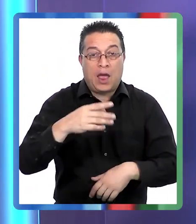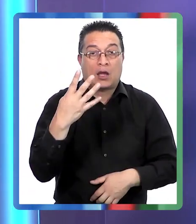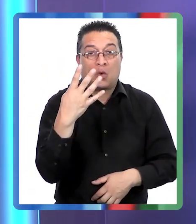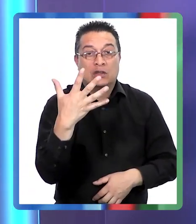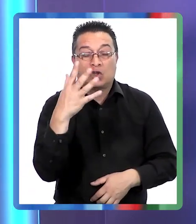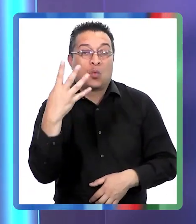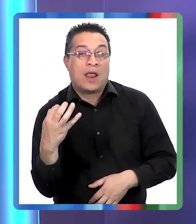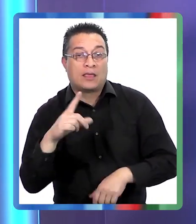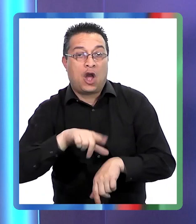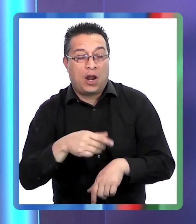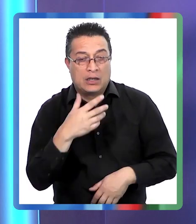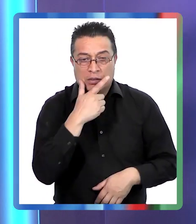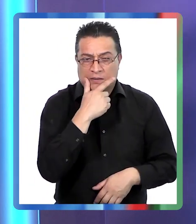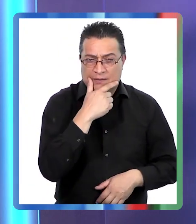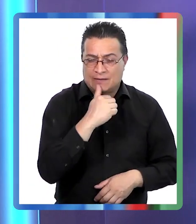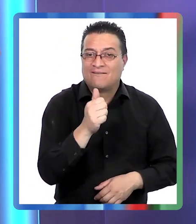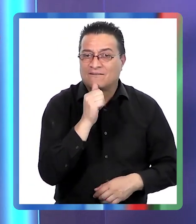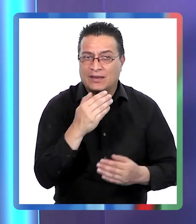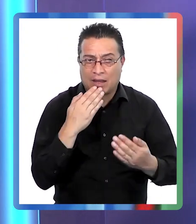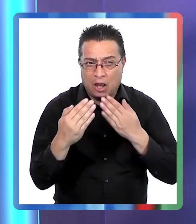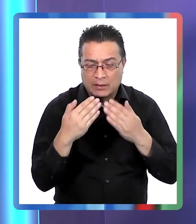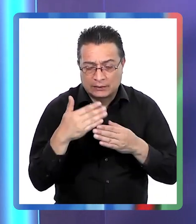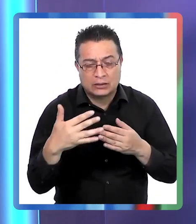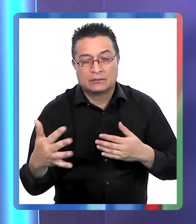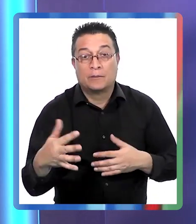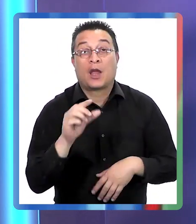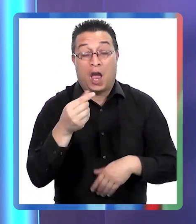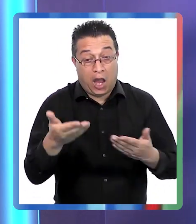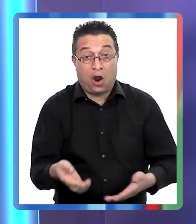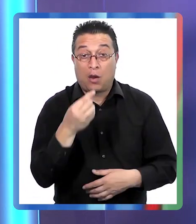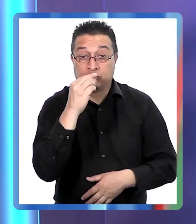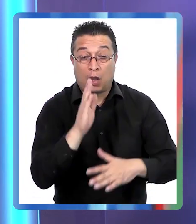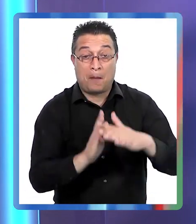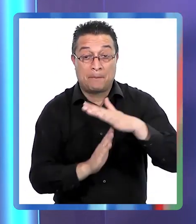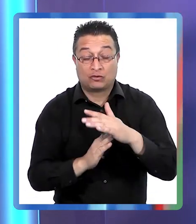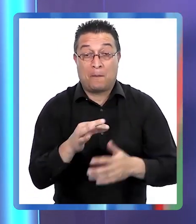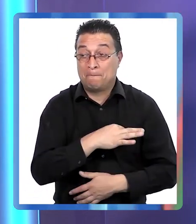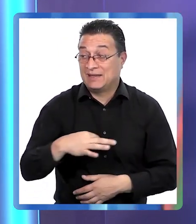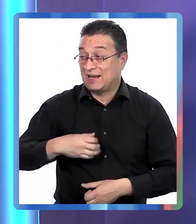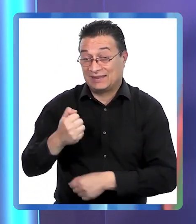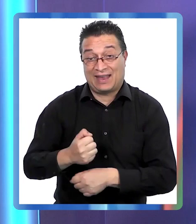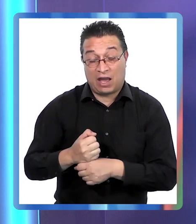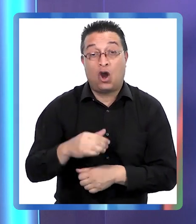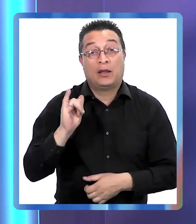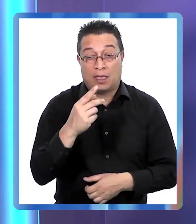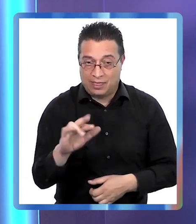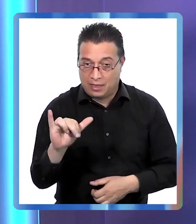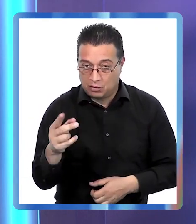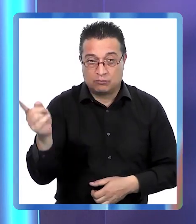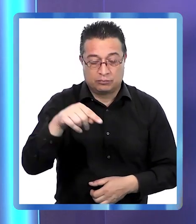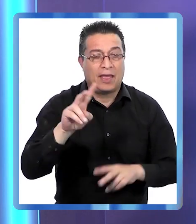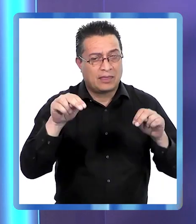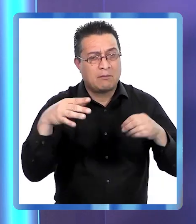laboral también. Dicen, no lo vemos con muy buenos ojos, a lo mejor faltan conversaciones todavía por delante. Vamos a hacer una pausa junto a la ministra del Trabajo y Previsión Social, pero volvemos